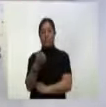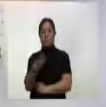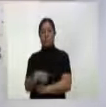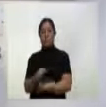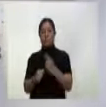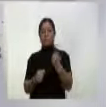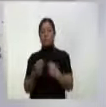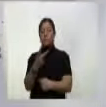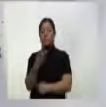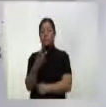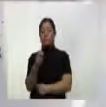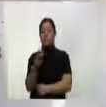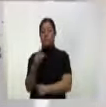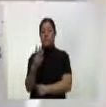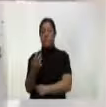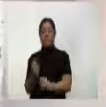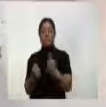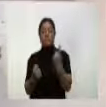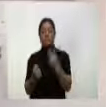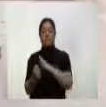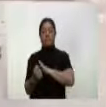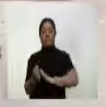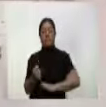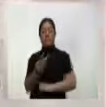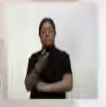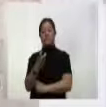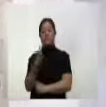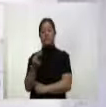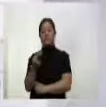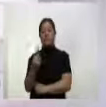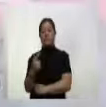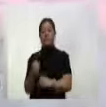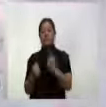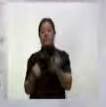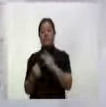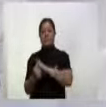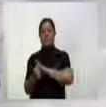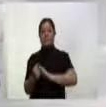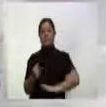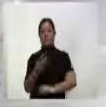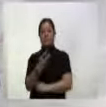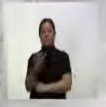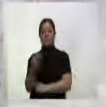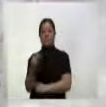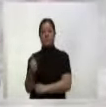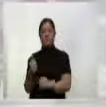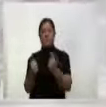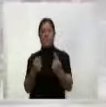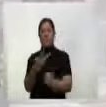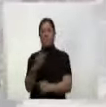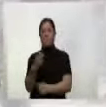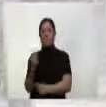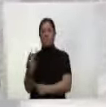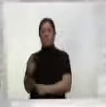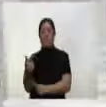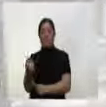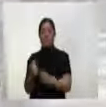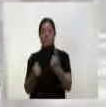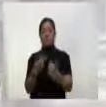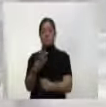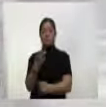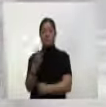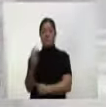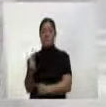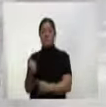Teolocholco 293, Xalostoc 287, Tepeyanco 226, Nativitas 212, Amajac